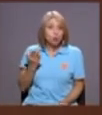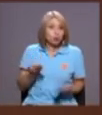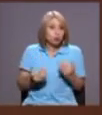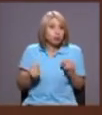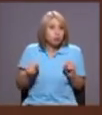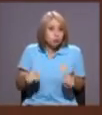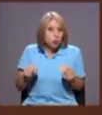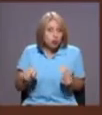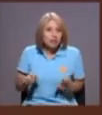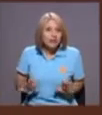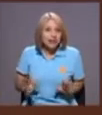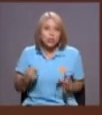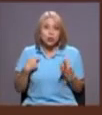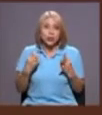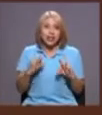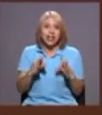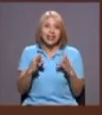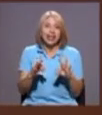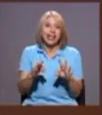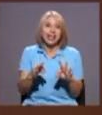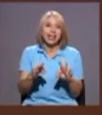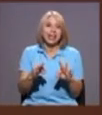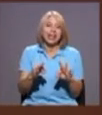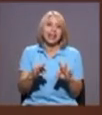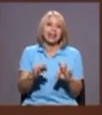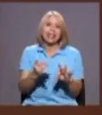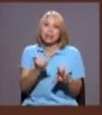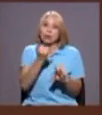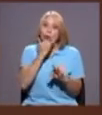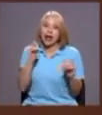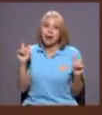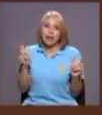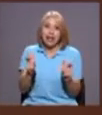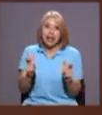posible. Trataré de hacerlo lo menos veces que